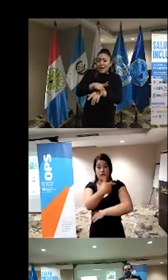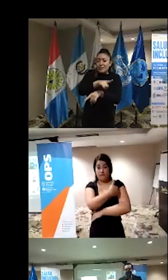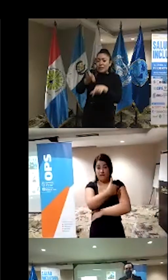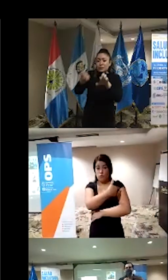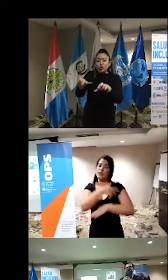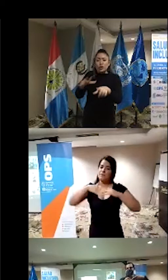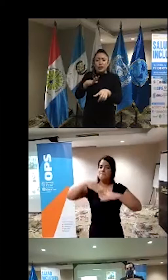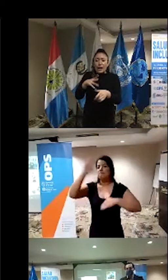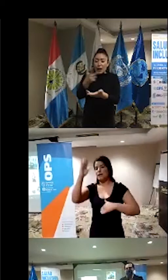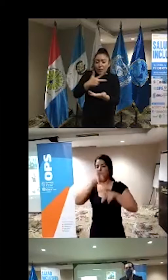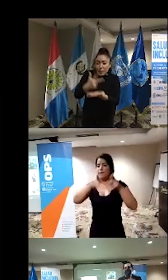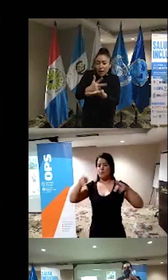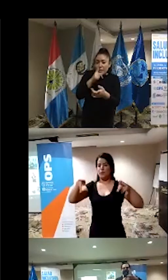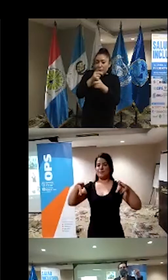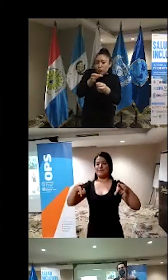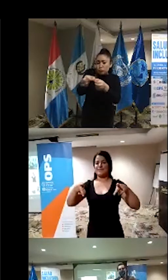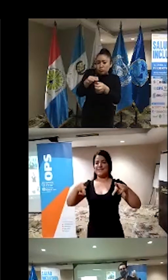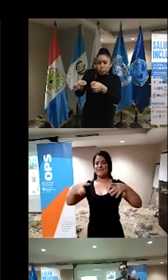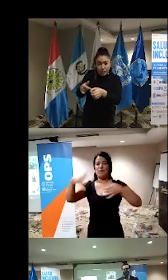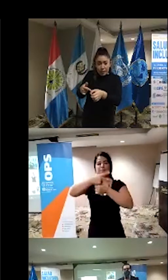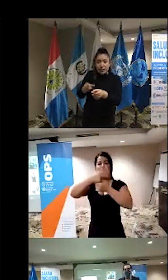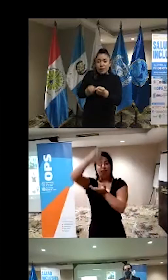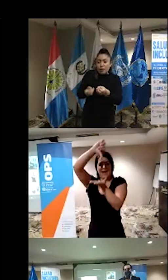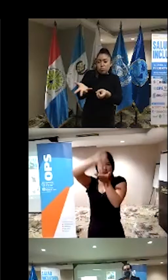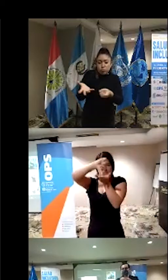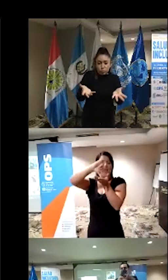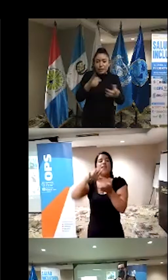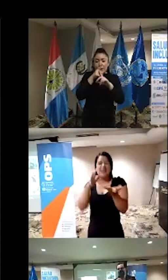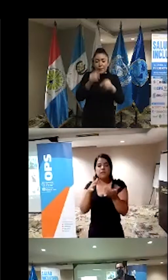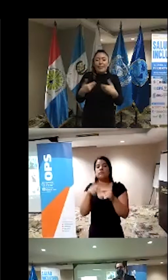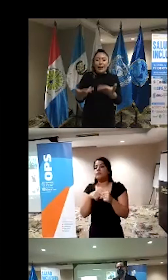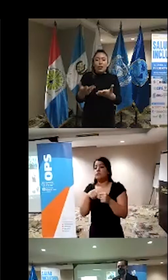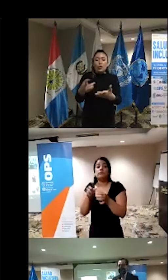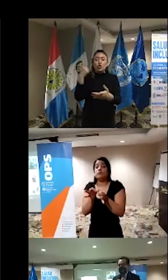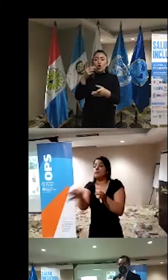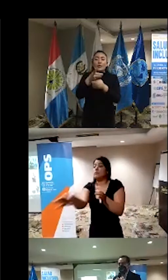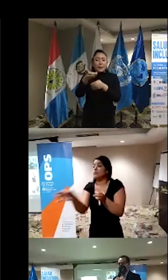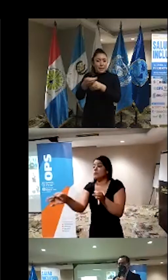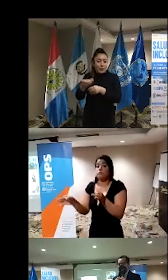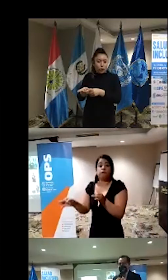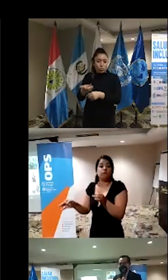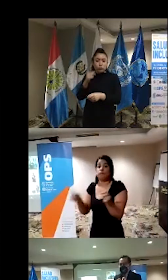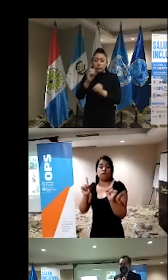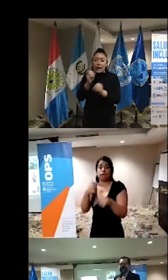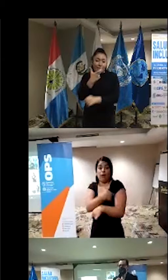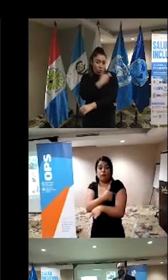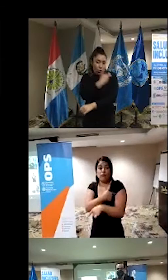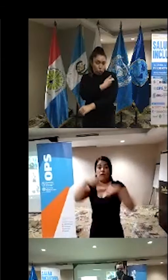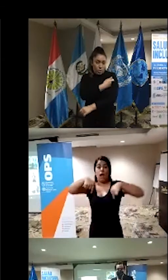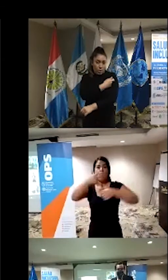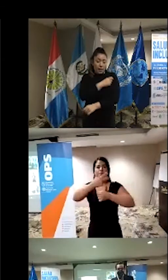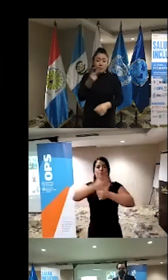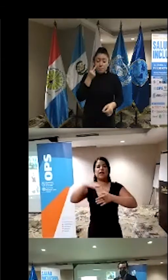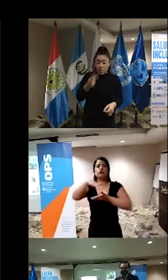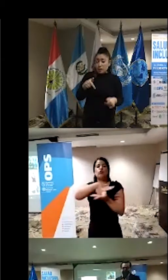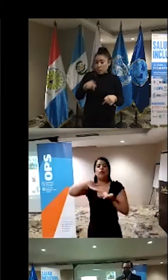la capital, de las áreas urbanas, y se está dejando alrededor a las personas de los departamentos sin la vacuna. Tenemos que acá que